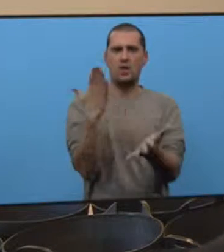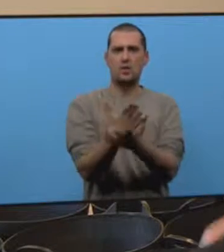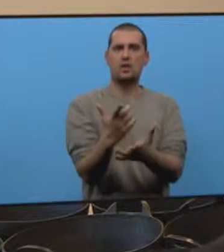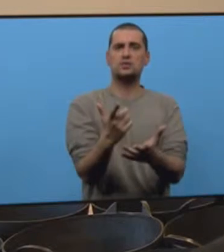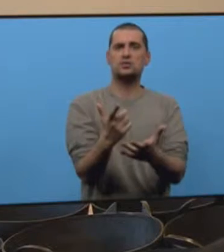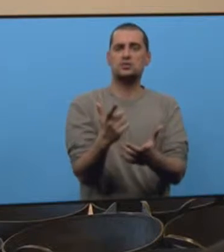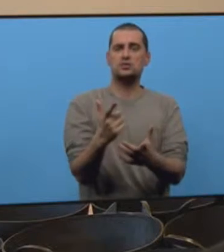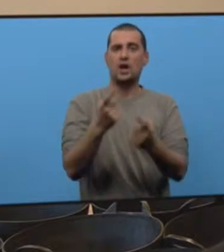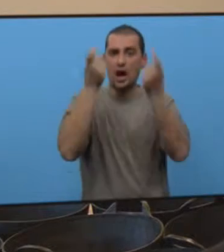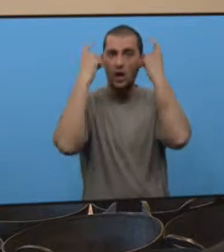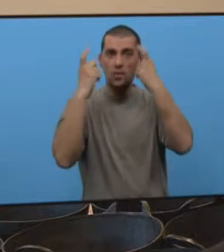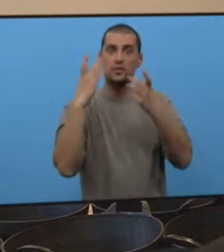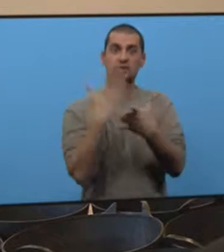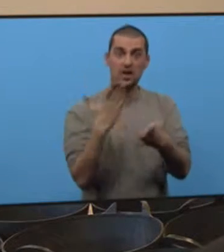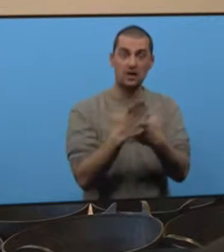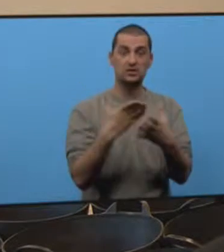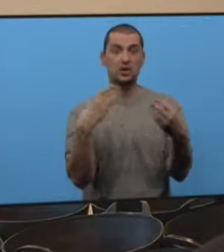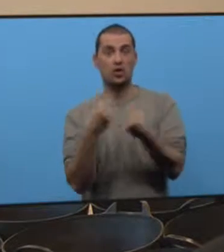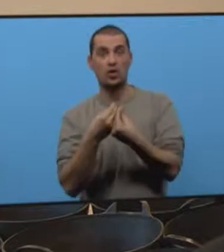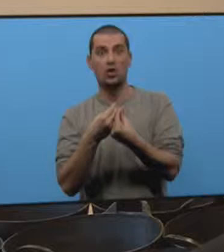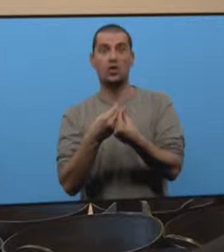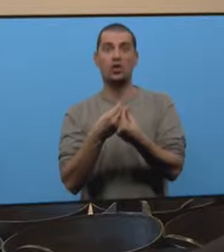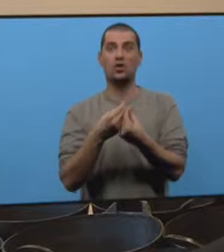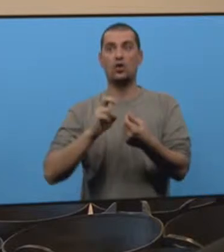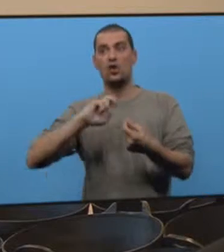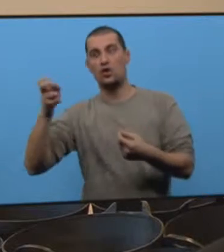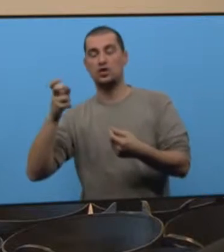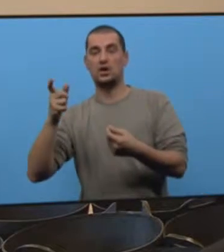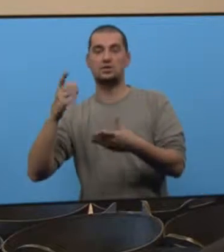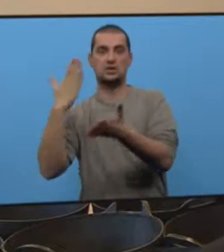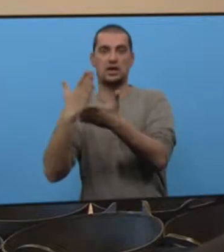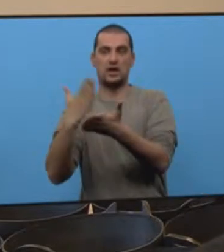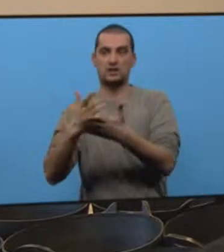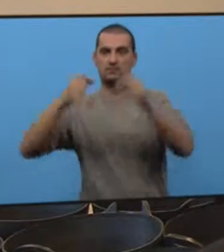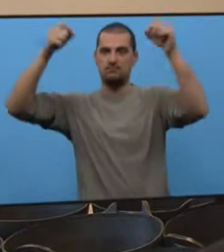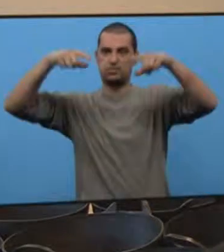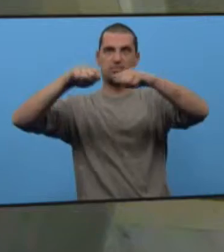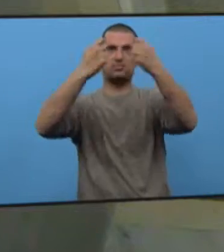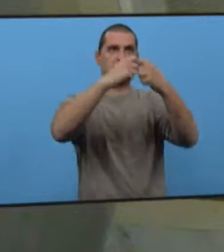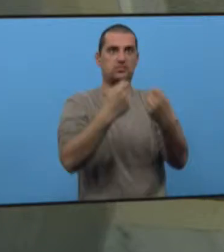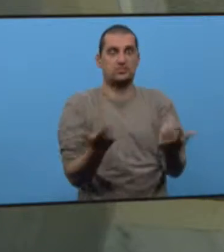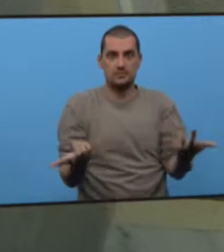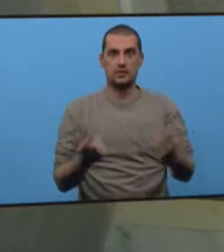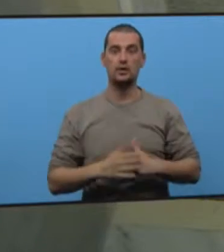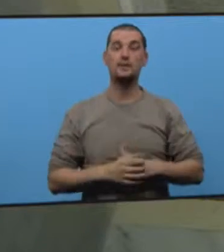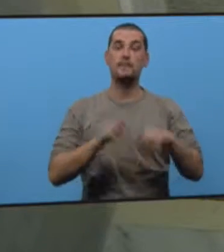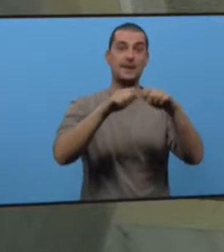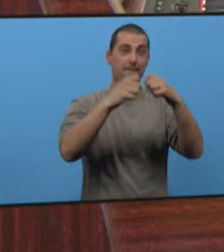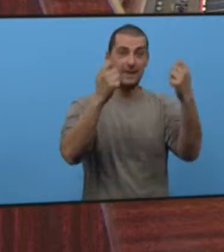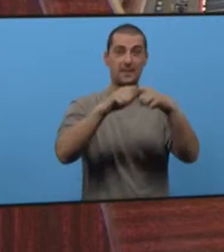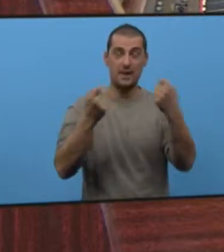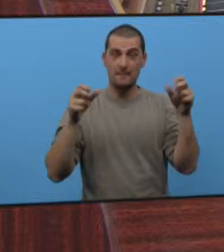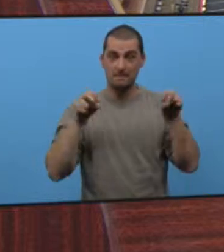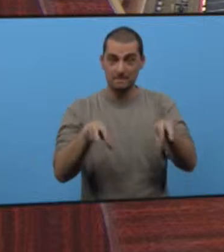convivindo os nenos, tendo clase, con aulas que xa teñen deterioro na actualidade, non? O deterioro